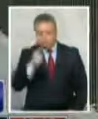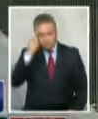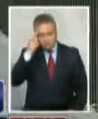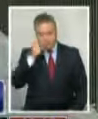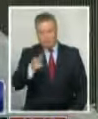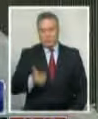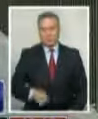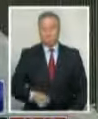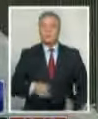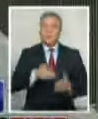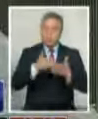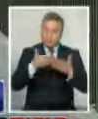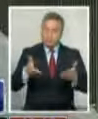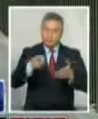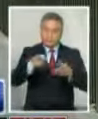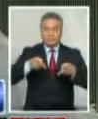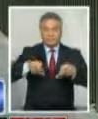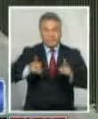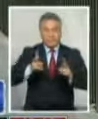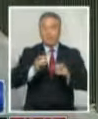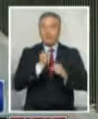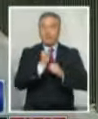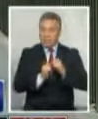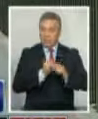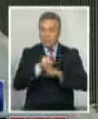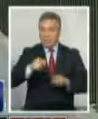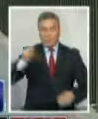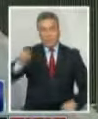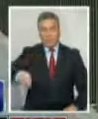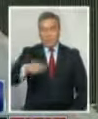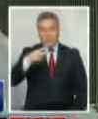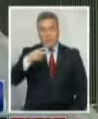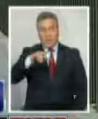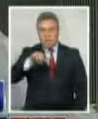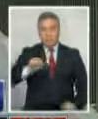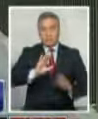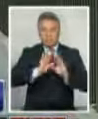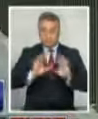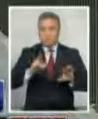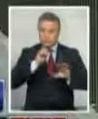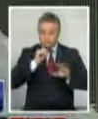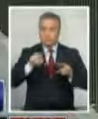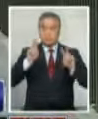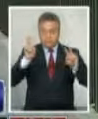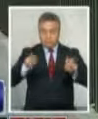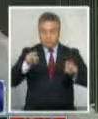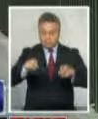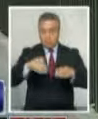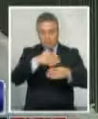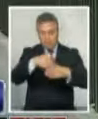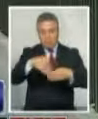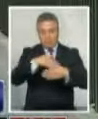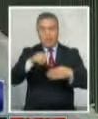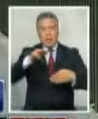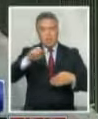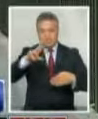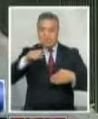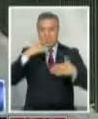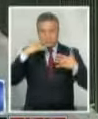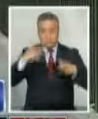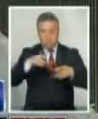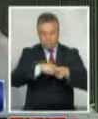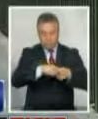Bueno, desde el punto de vista del derecho internacional, el fallo de La Haya resolvió el tema del límite marítimo, que fue